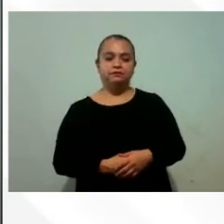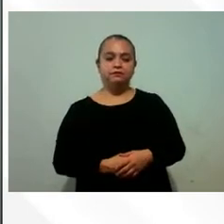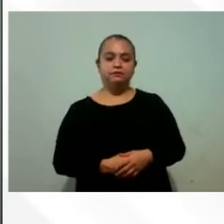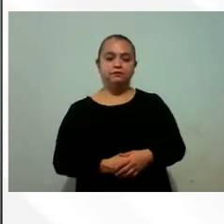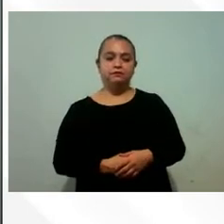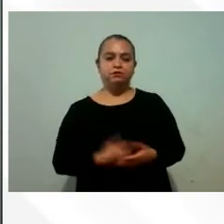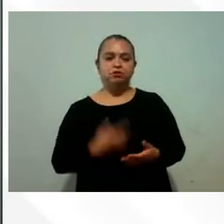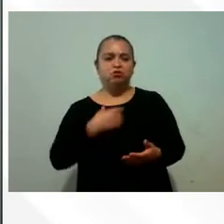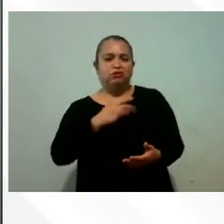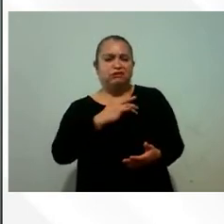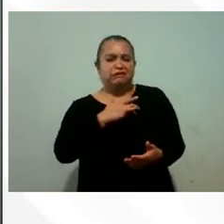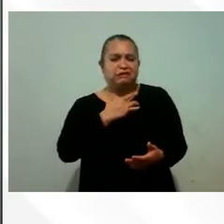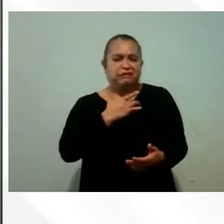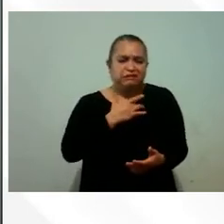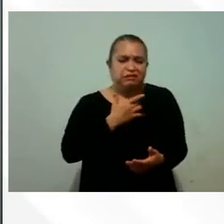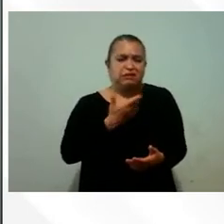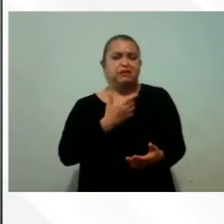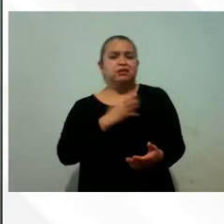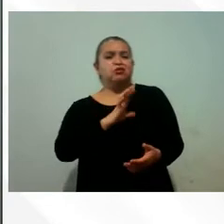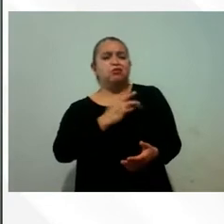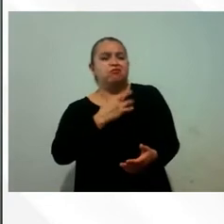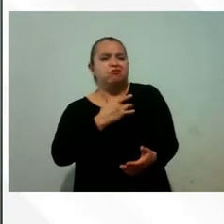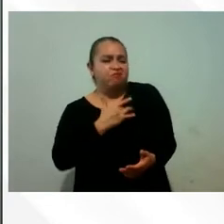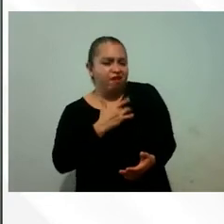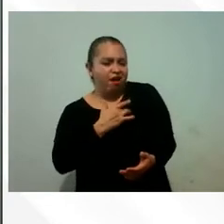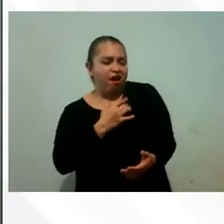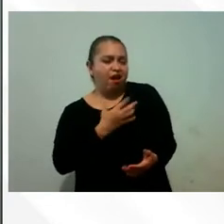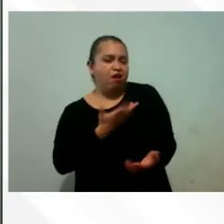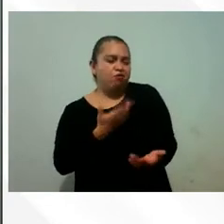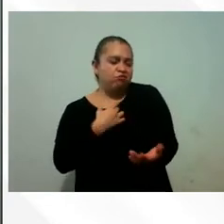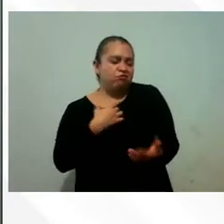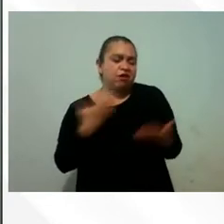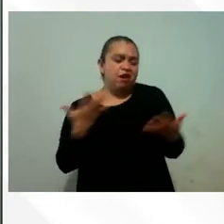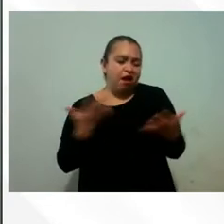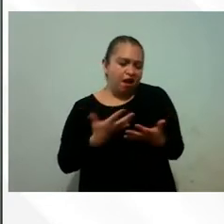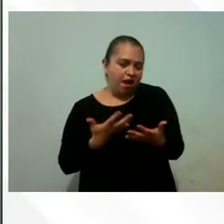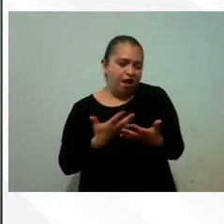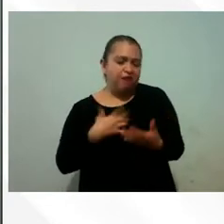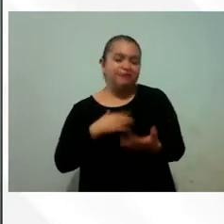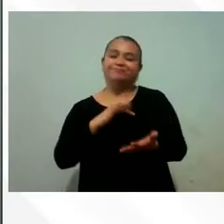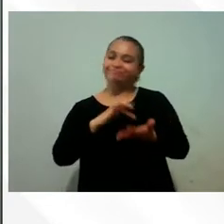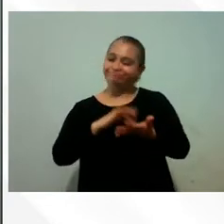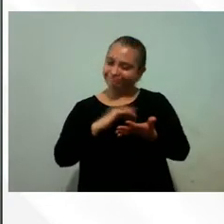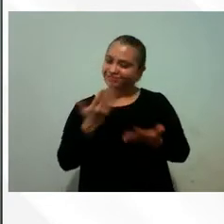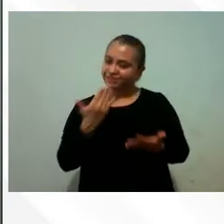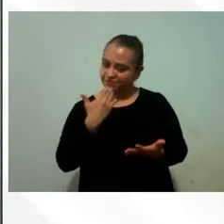Los sentimientos, lo que se hace con el corazón. Muy bien, muchas gracias.